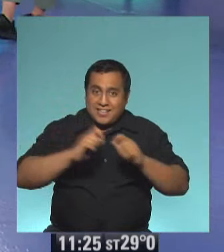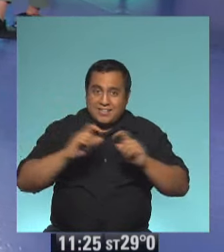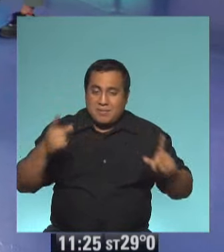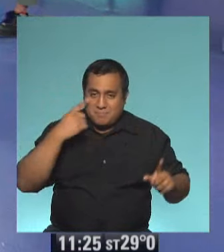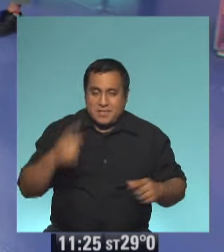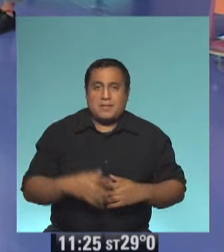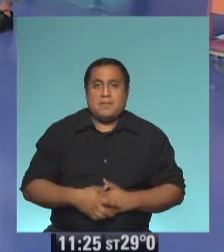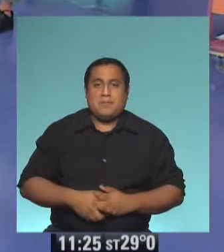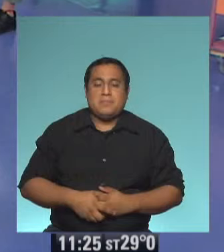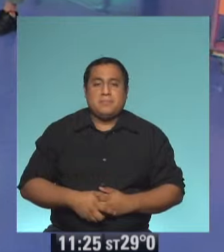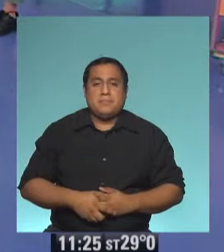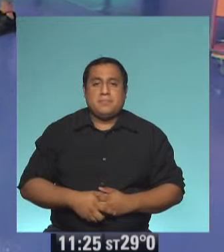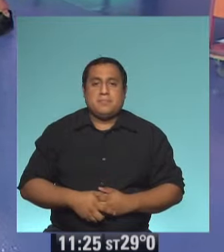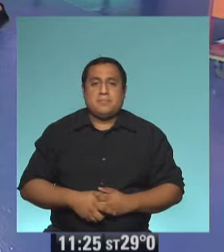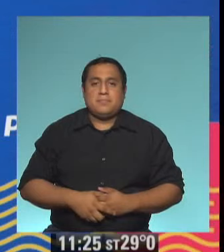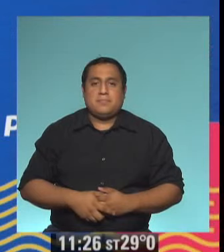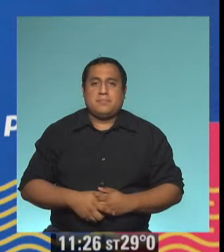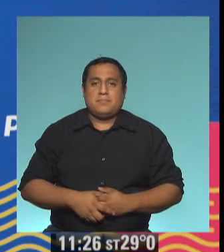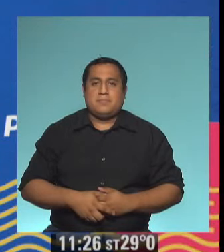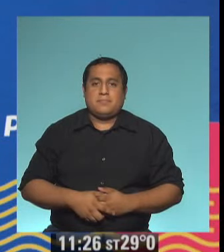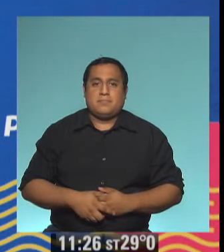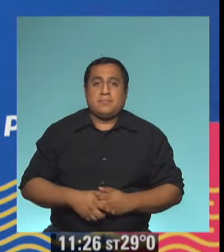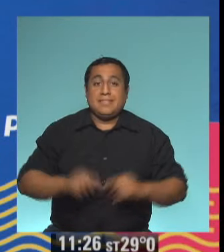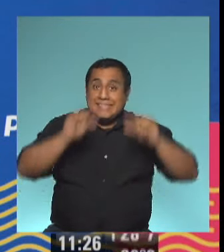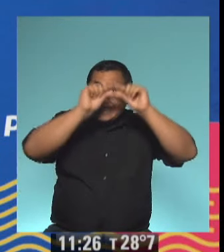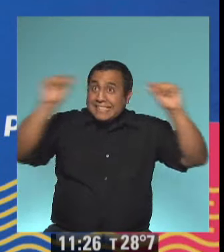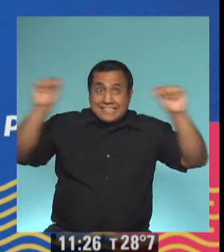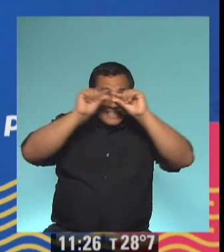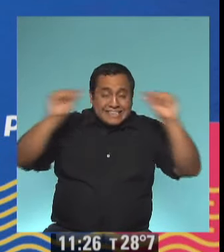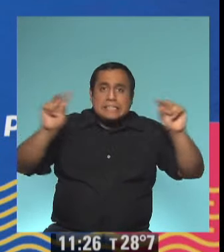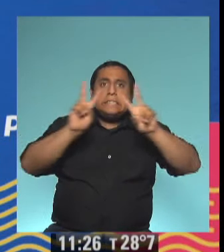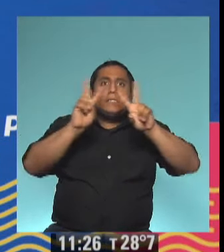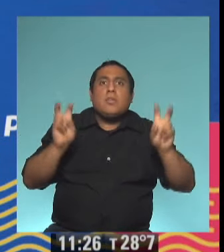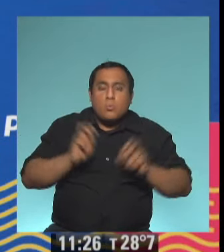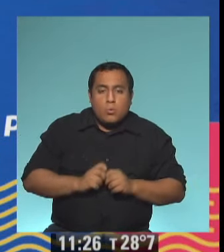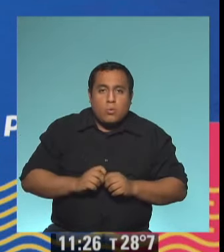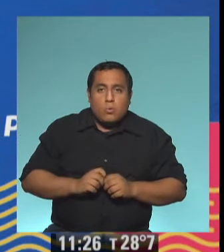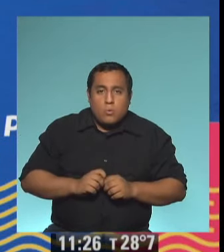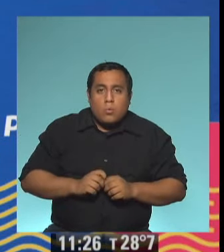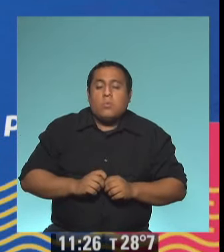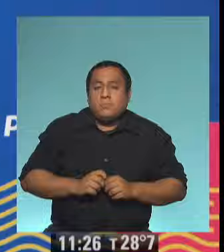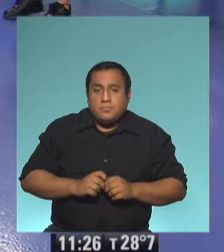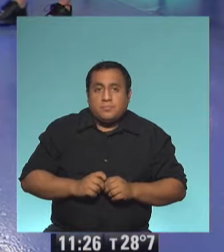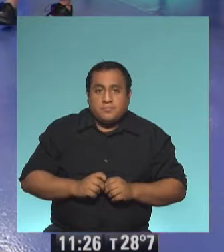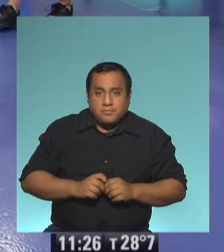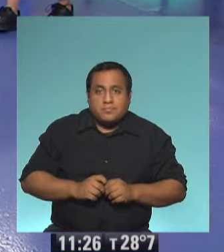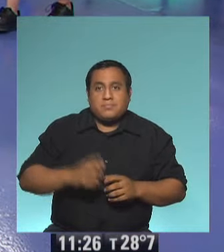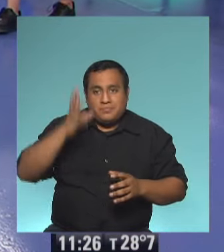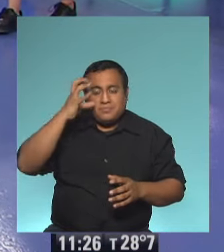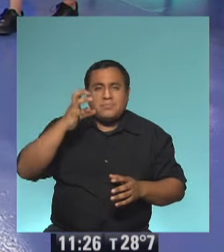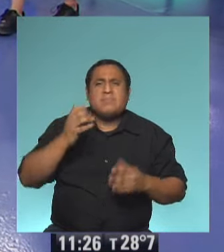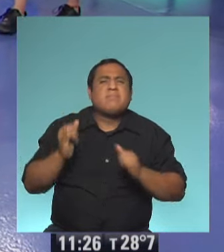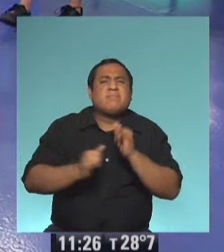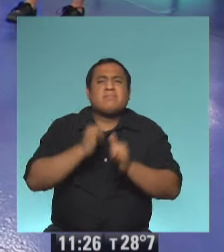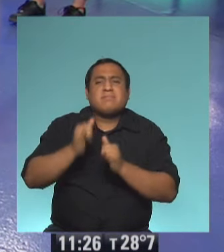cómo Maese Cereza, carpintero, encontró un pedazo de madera que lloraba y reía como un niño. Bien, exactamente. ¿Se acuerdan de este Maese Cereza, que era una manera de